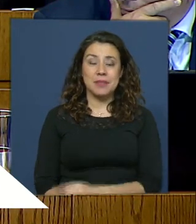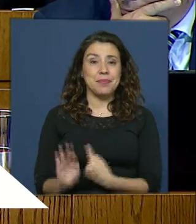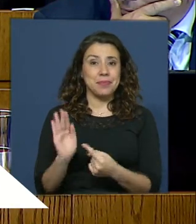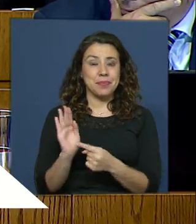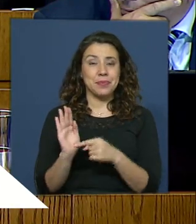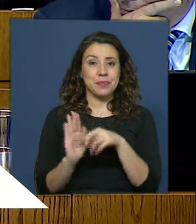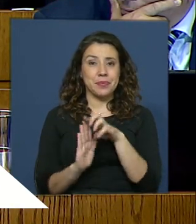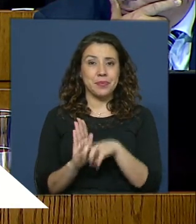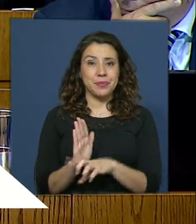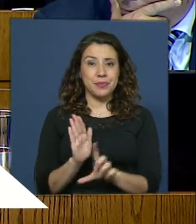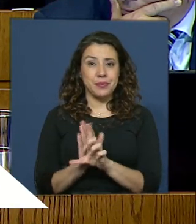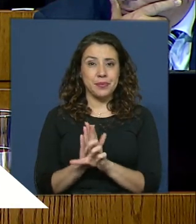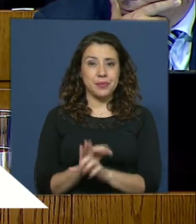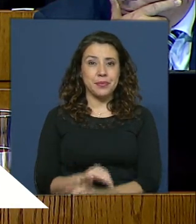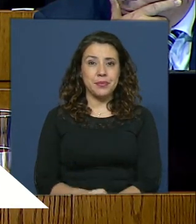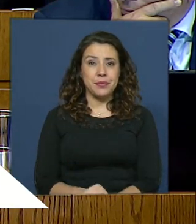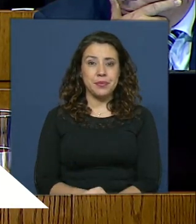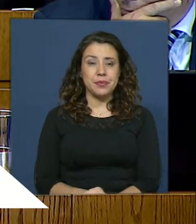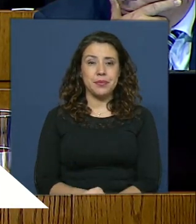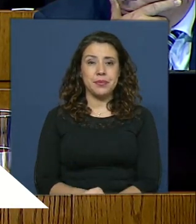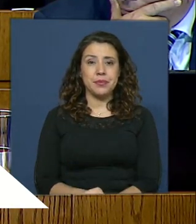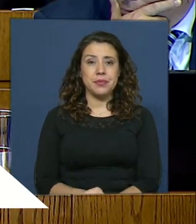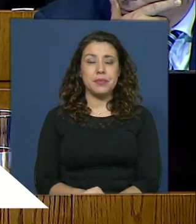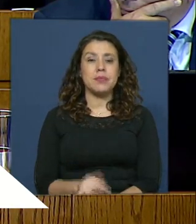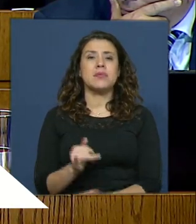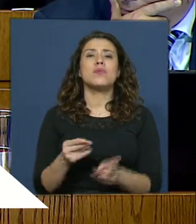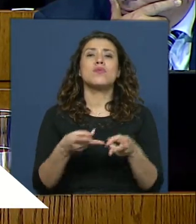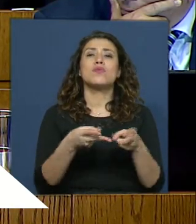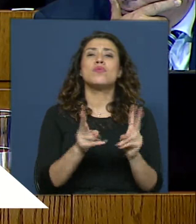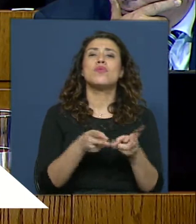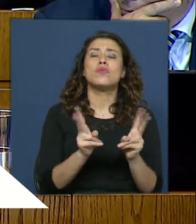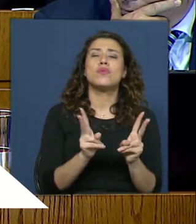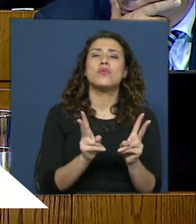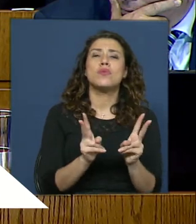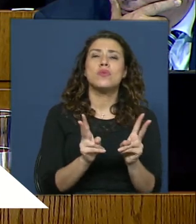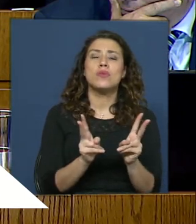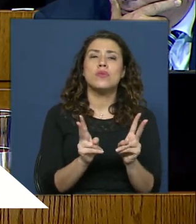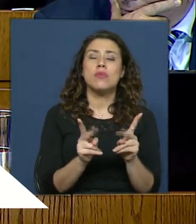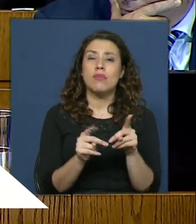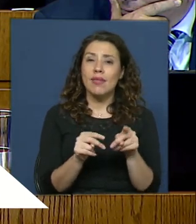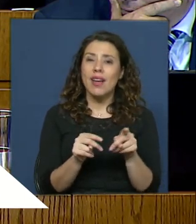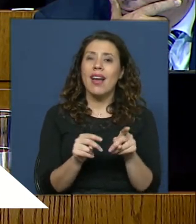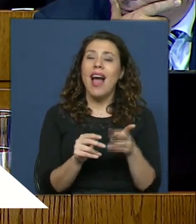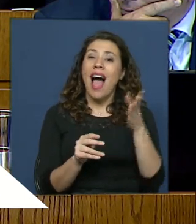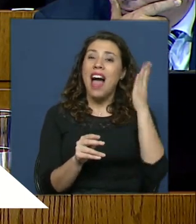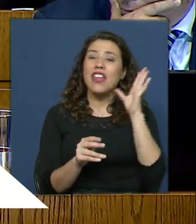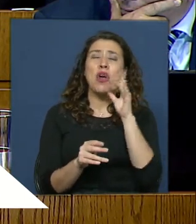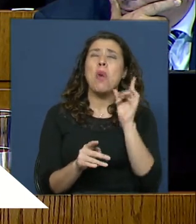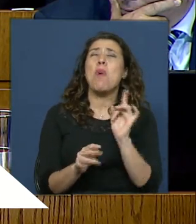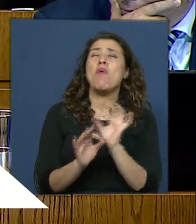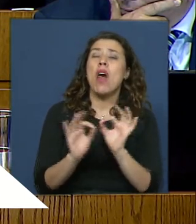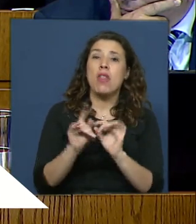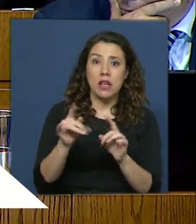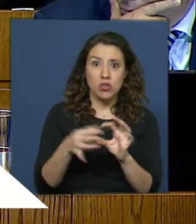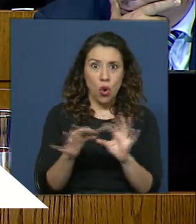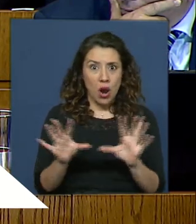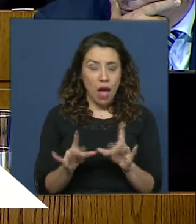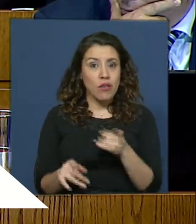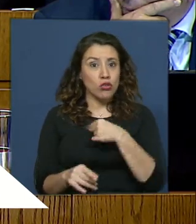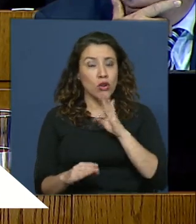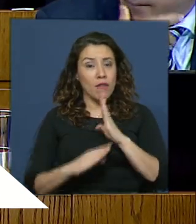este proyecto de ley. El hecho de que se justifique es grave y por eso hay que